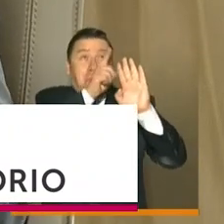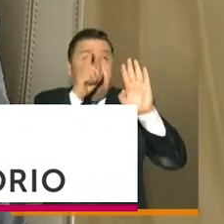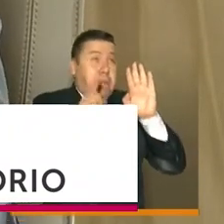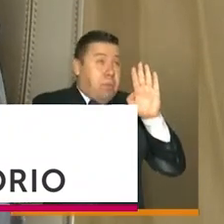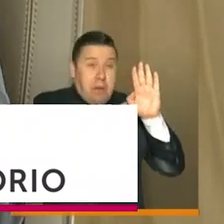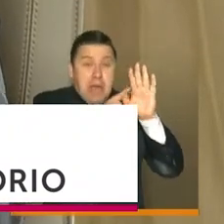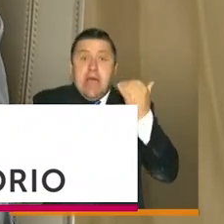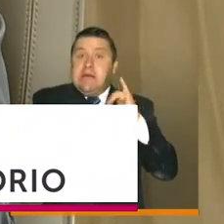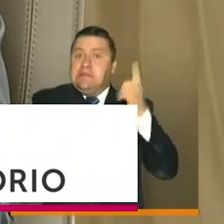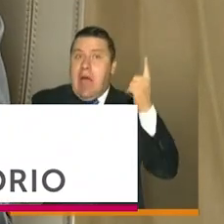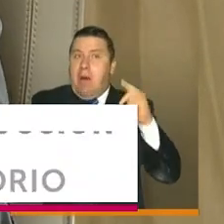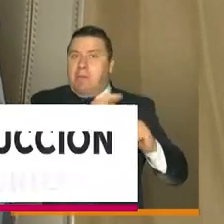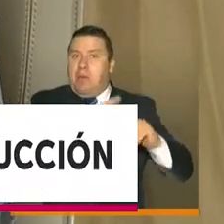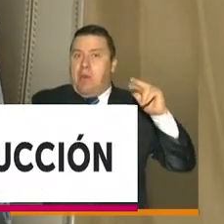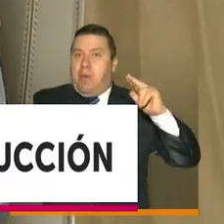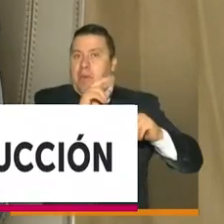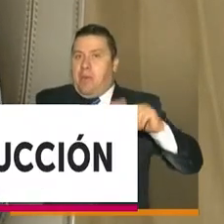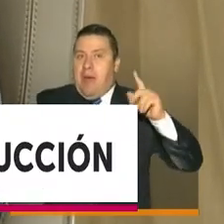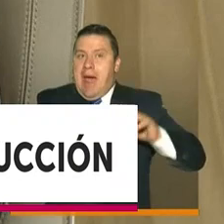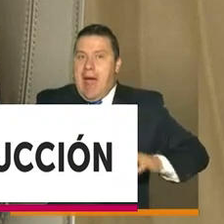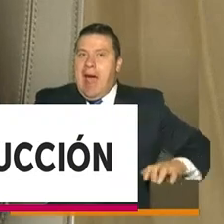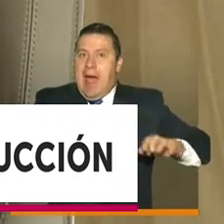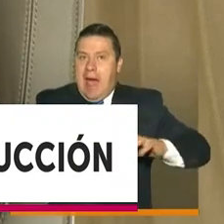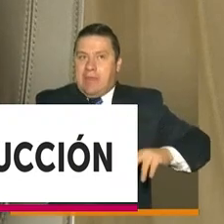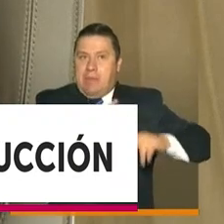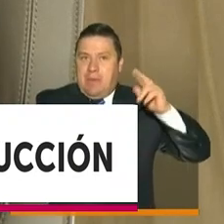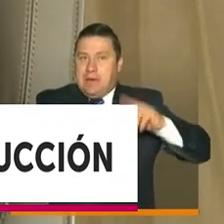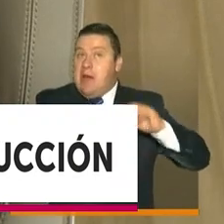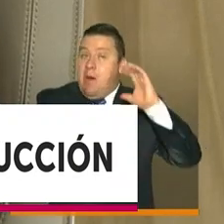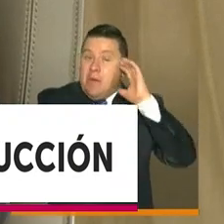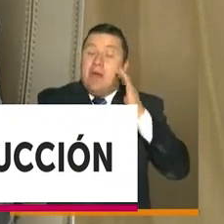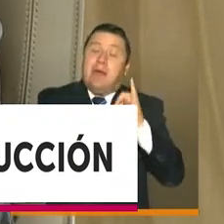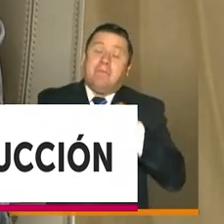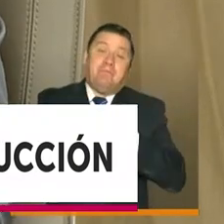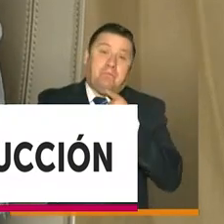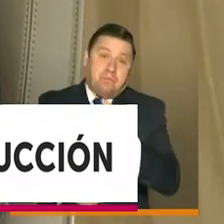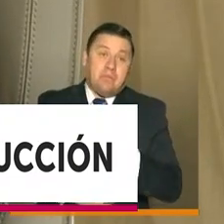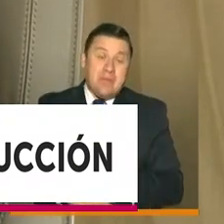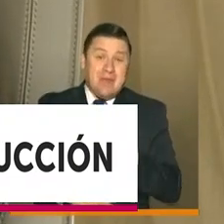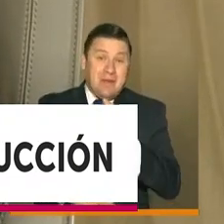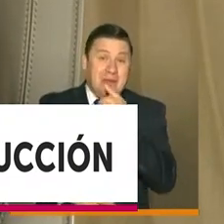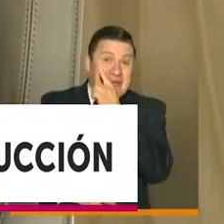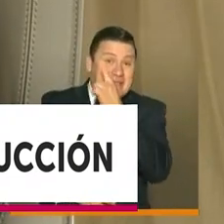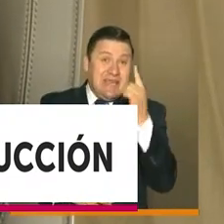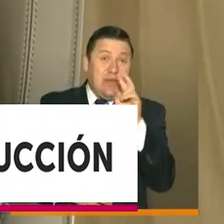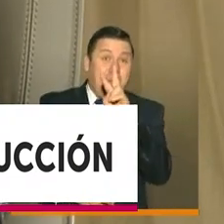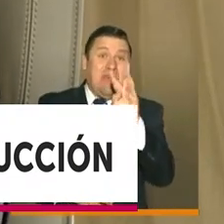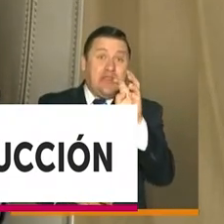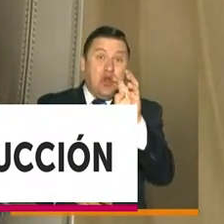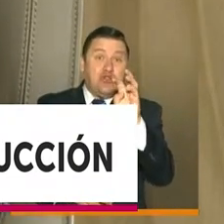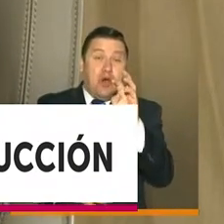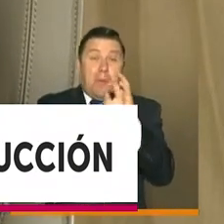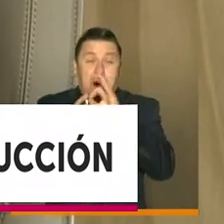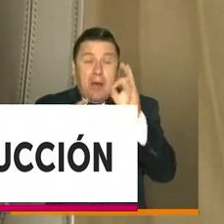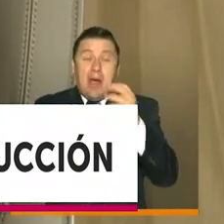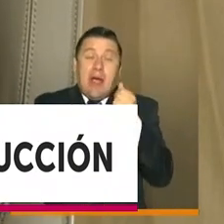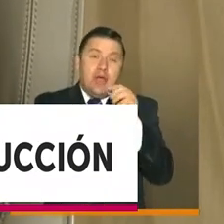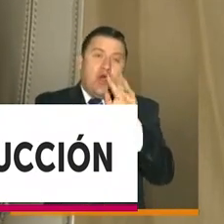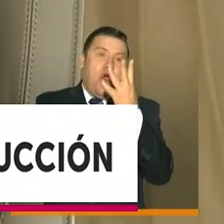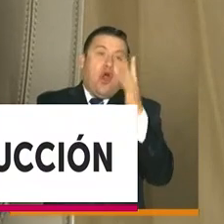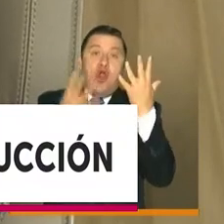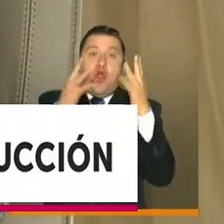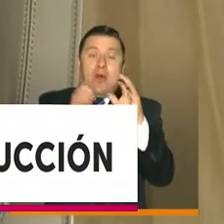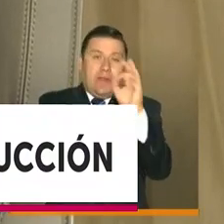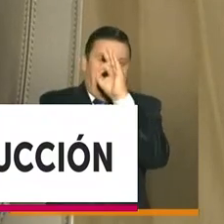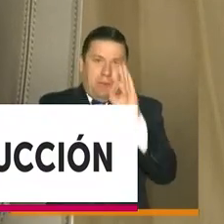ya está operativa la actividad edificadora. Hay que decir que en estos 128 municipios se concentra el